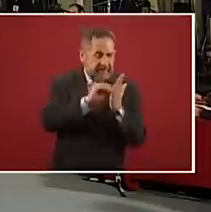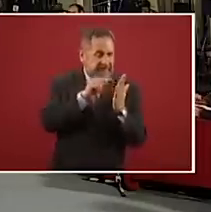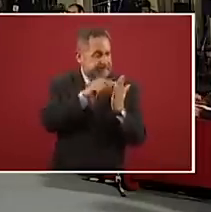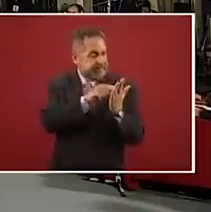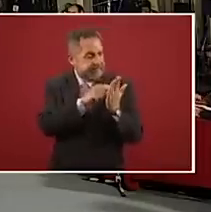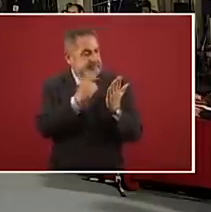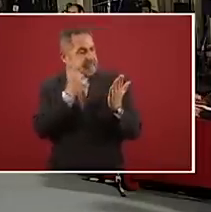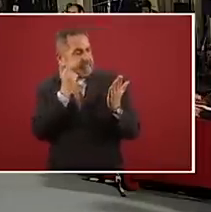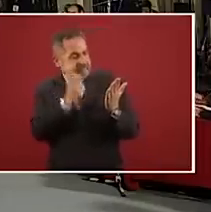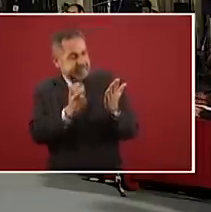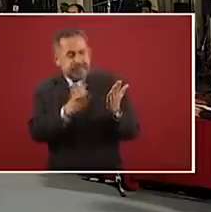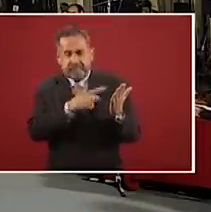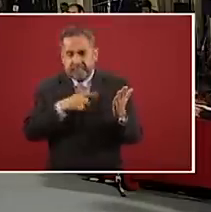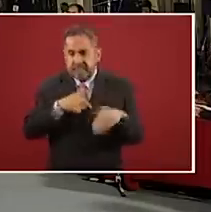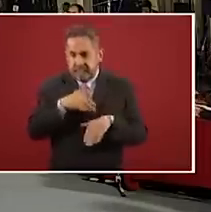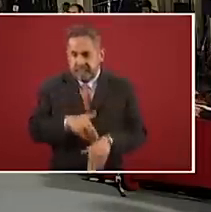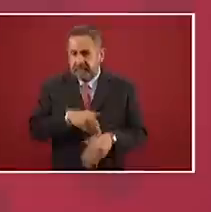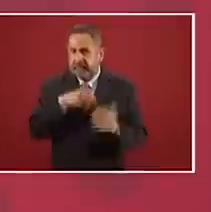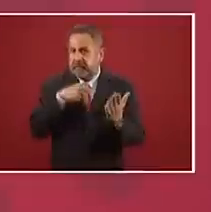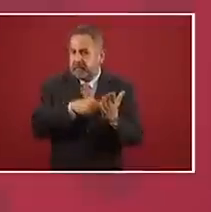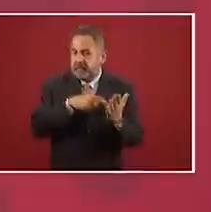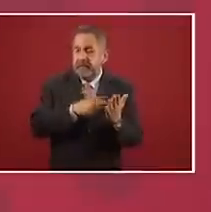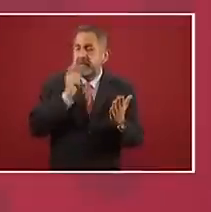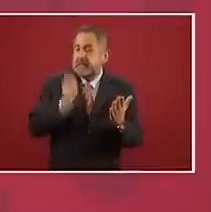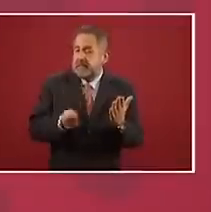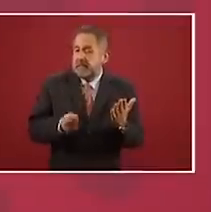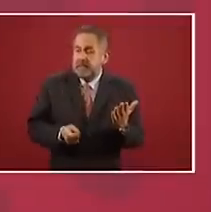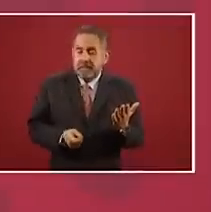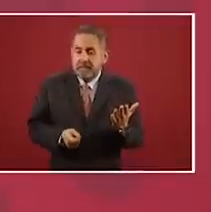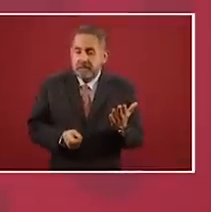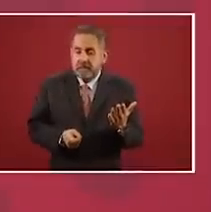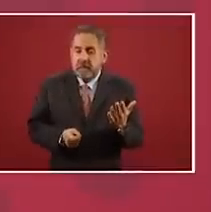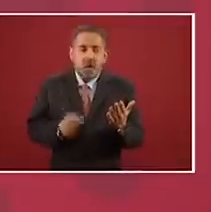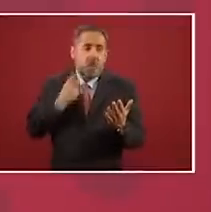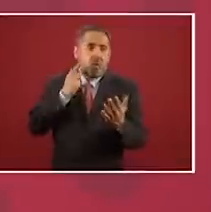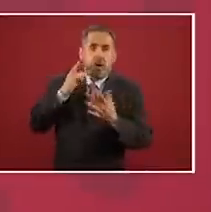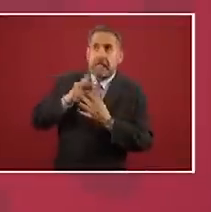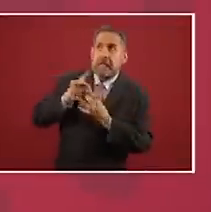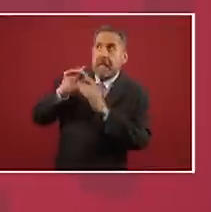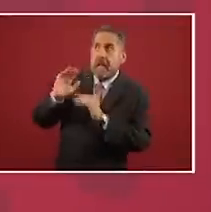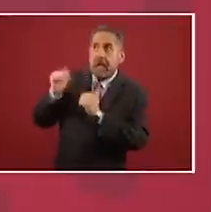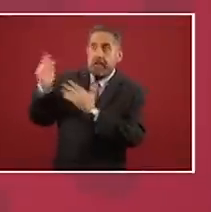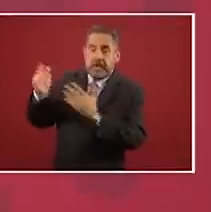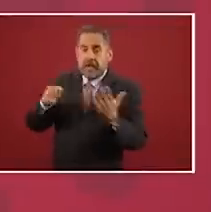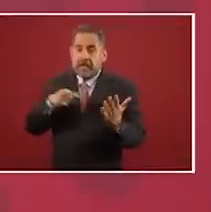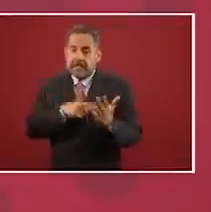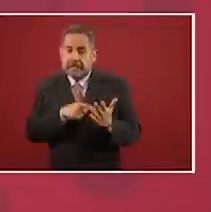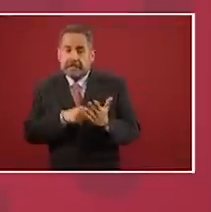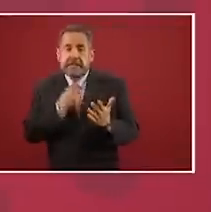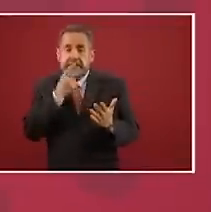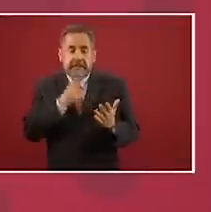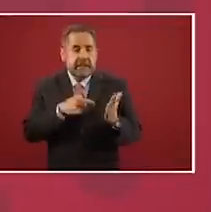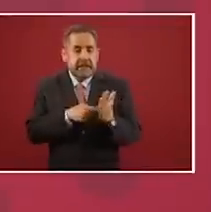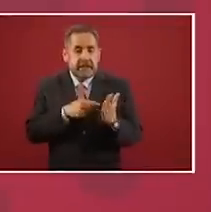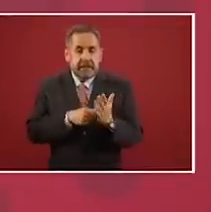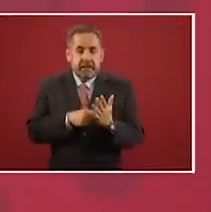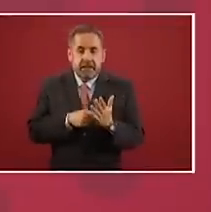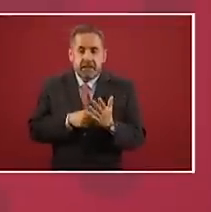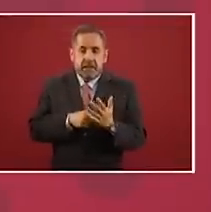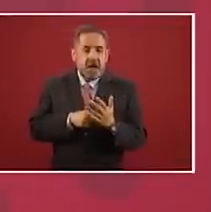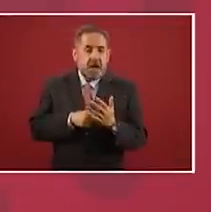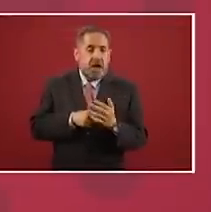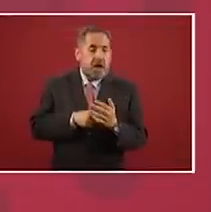que establece este artículo de política exterior es el de la